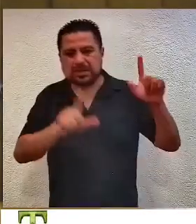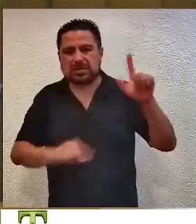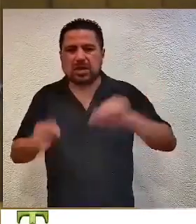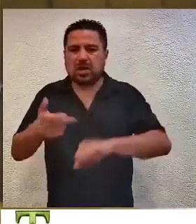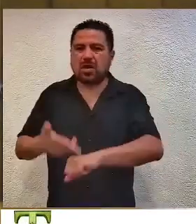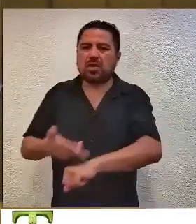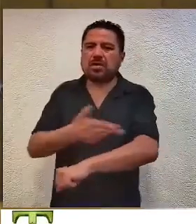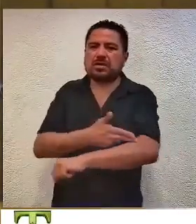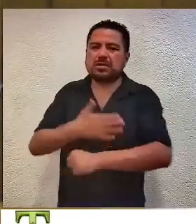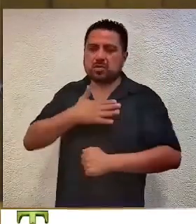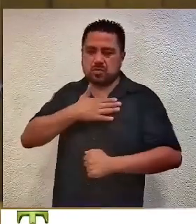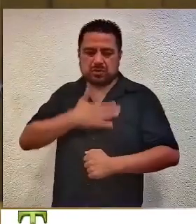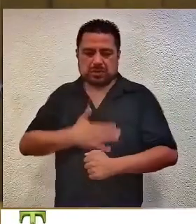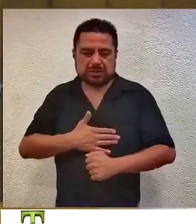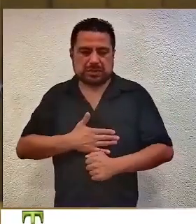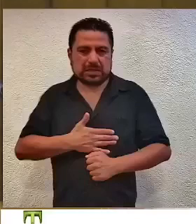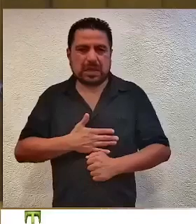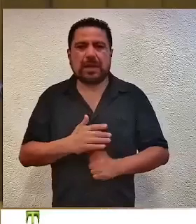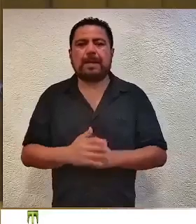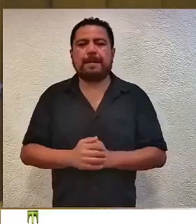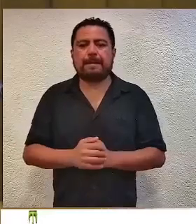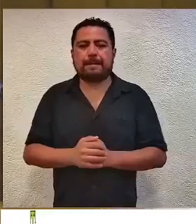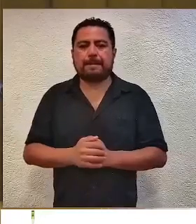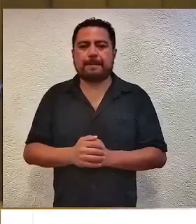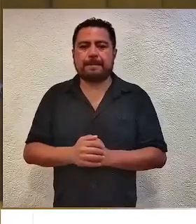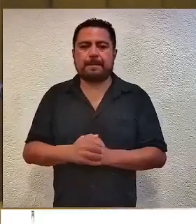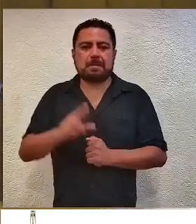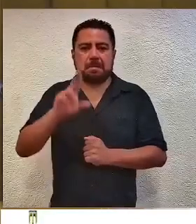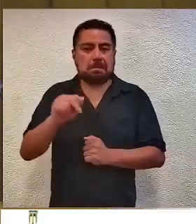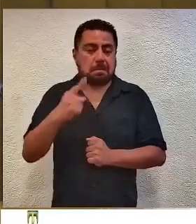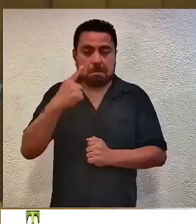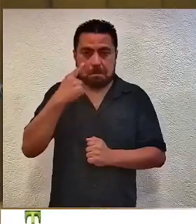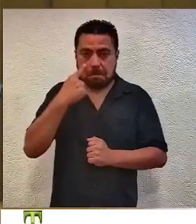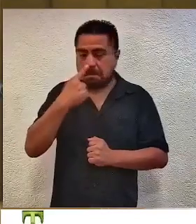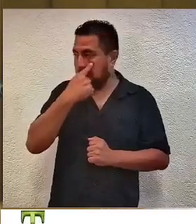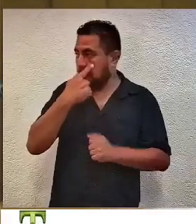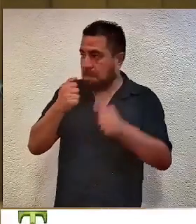Honestidad y Justicia no tomó en cuenta